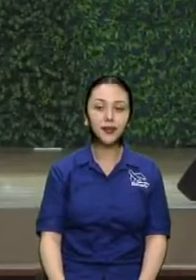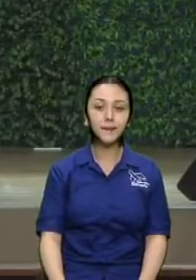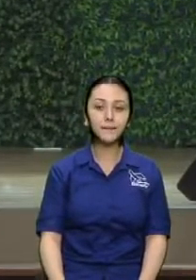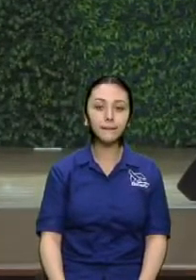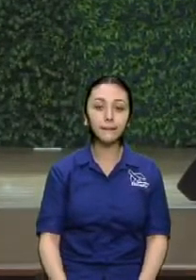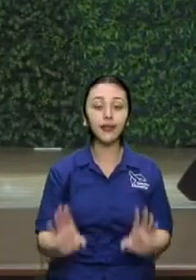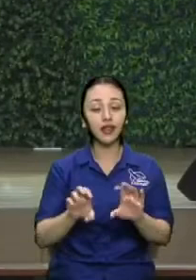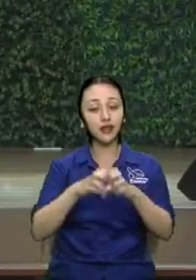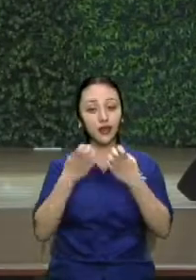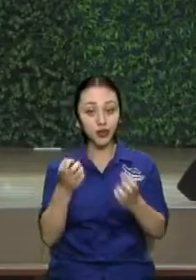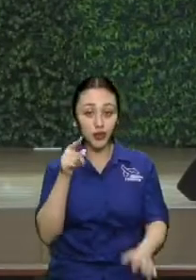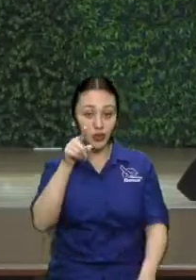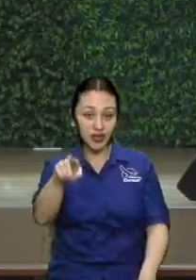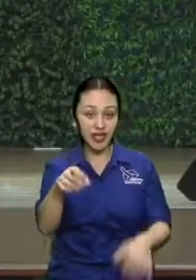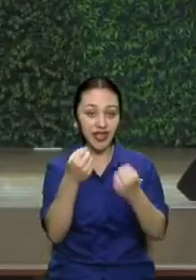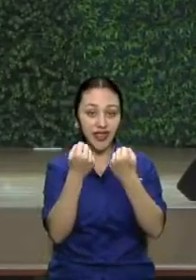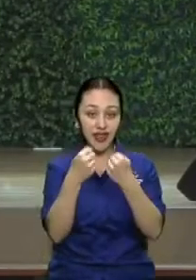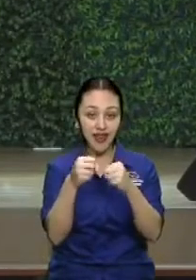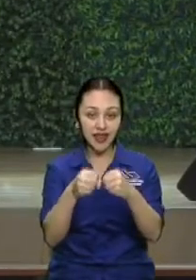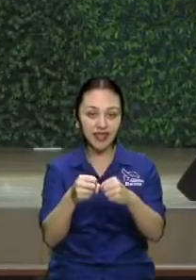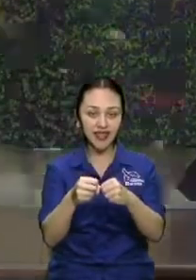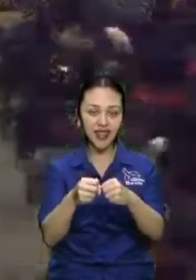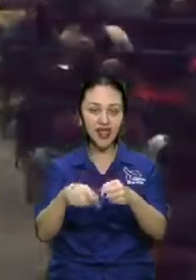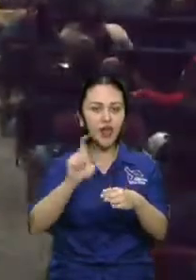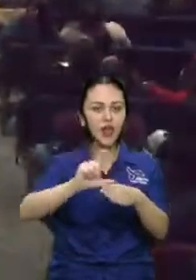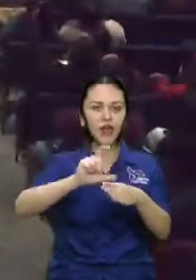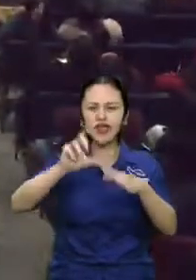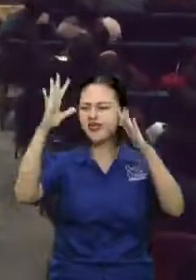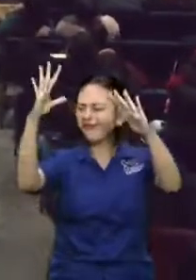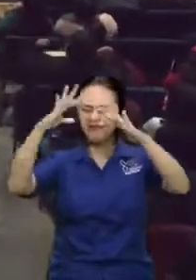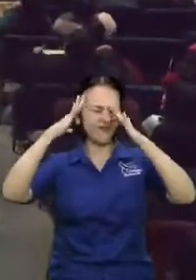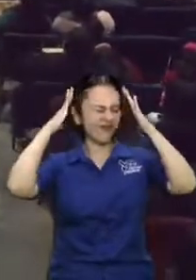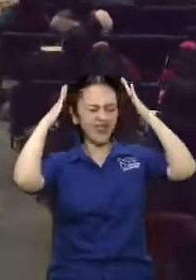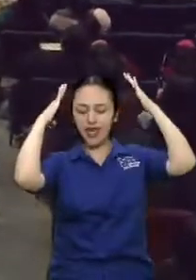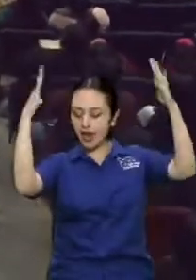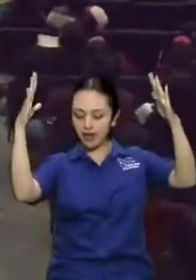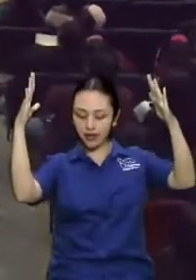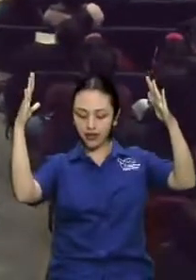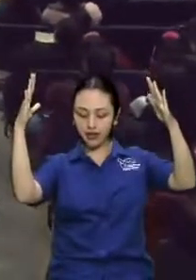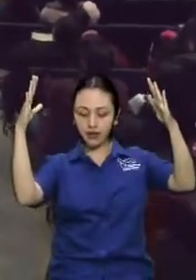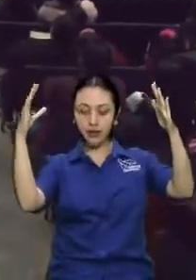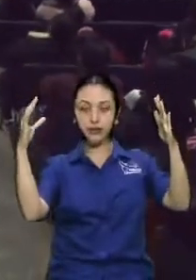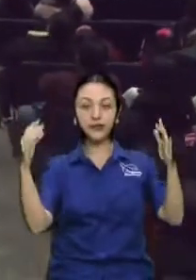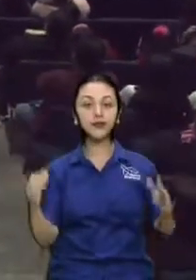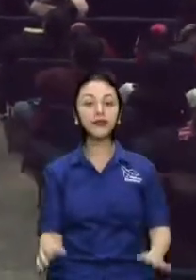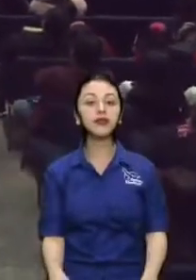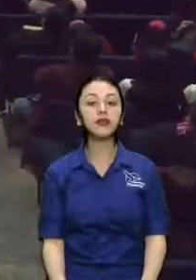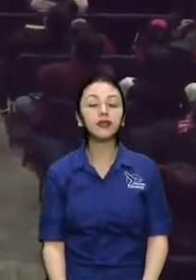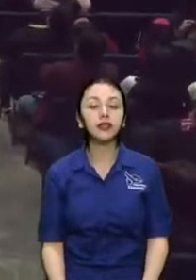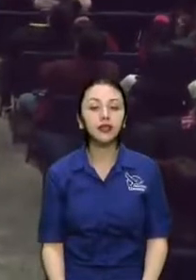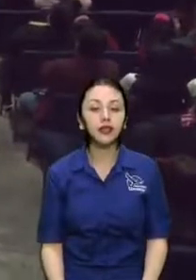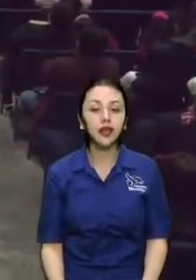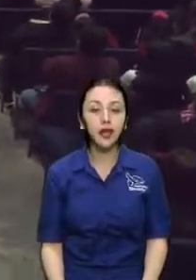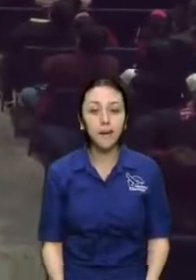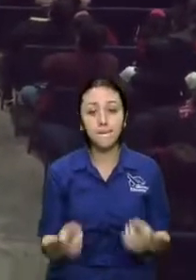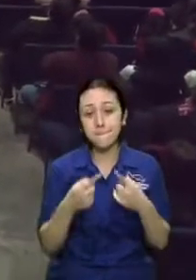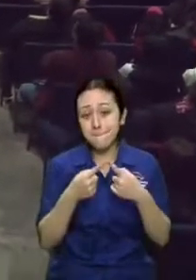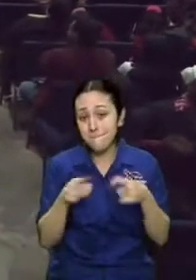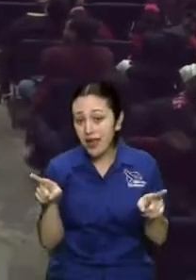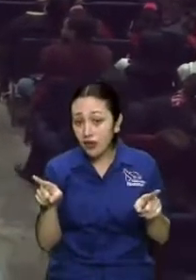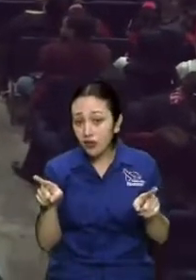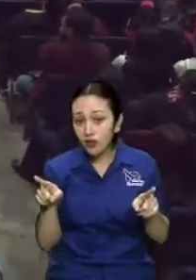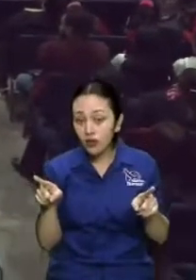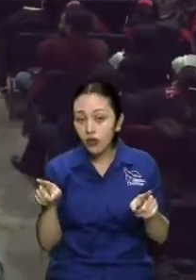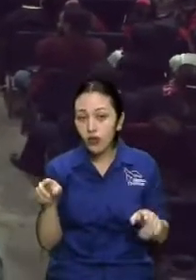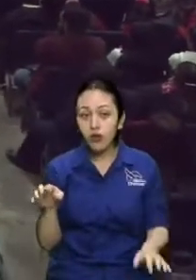Usted está destinado a hacer grandes cosas. Pero Dios no las va a hacer en usted si antes no llega a